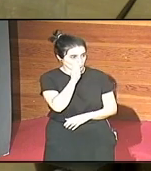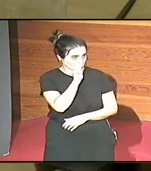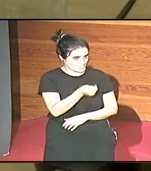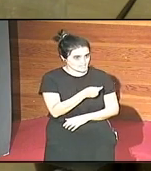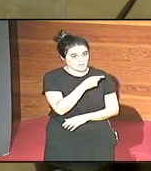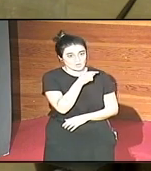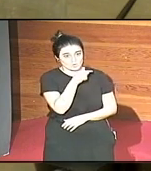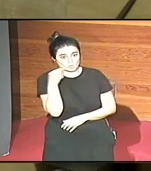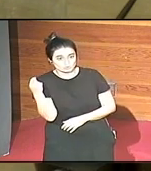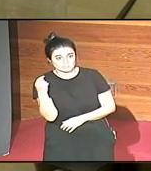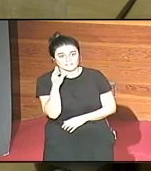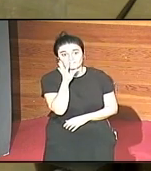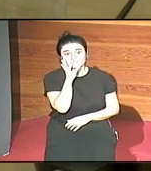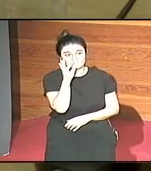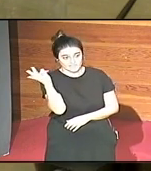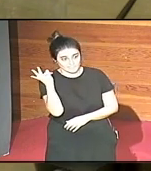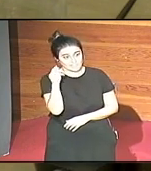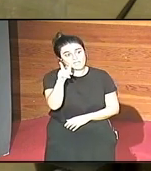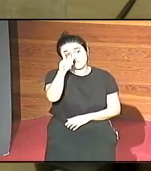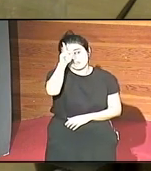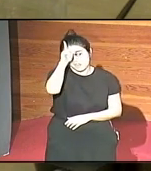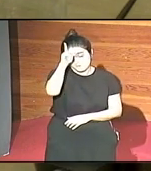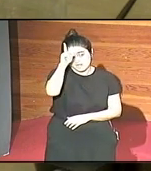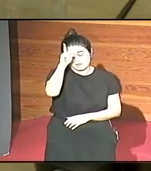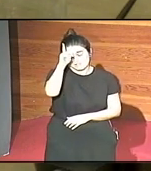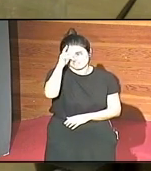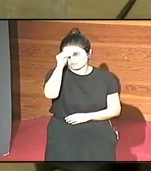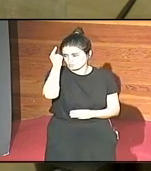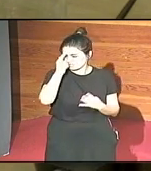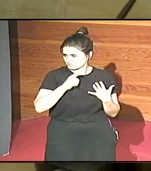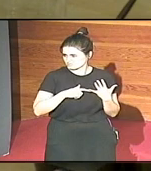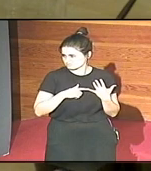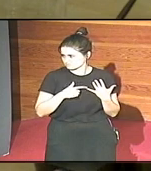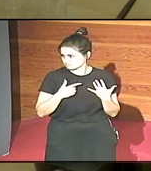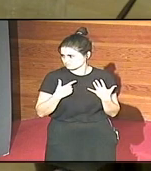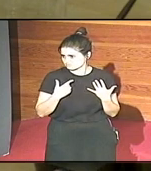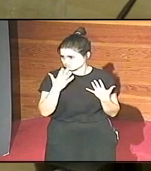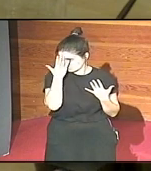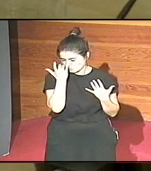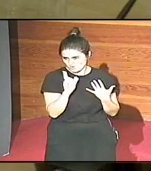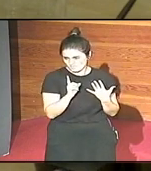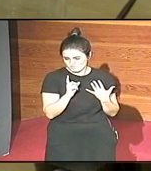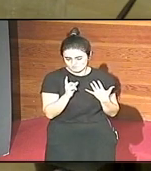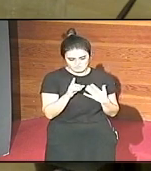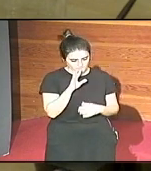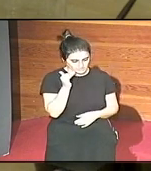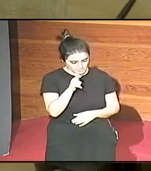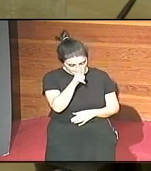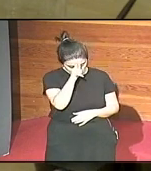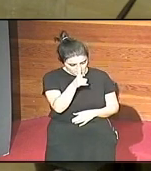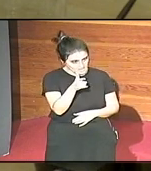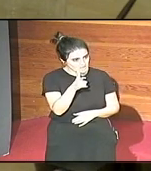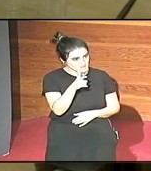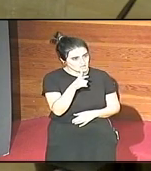y Francia, Alemania, y me dejó alguien, pero que no era, no me acuerdo, Francia, Alemania,